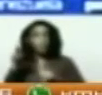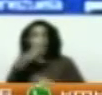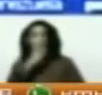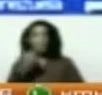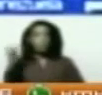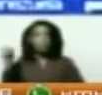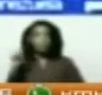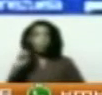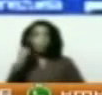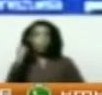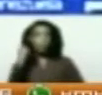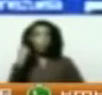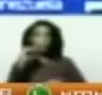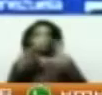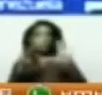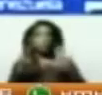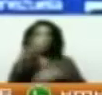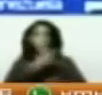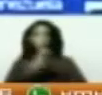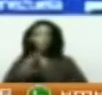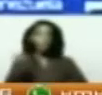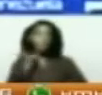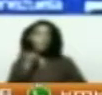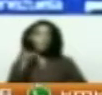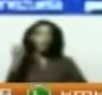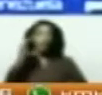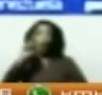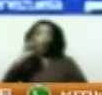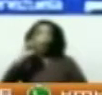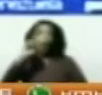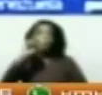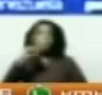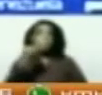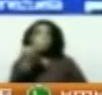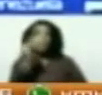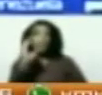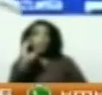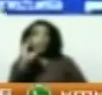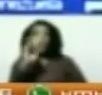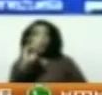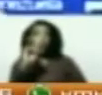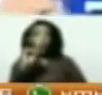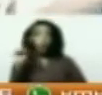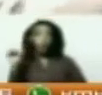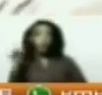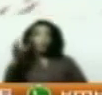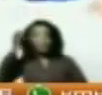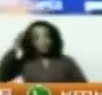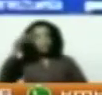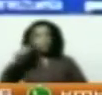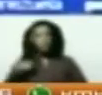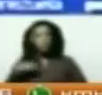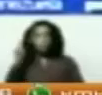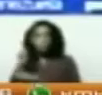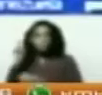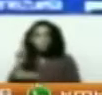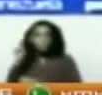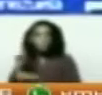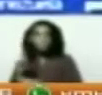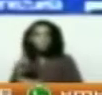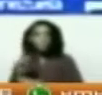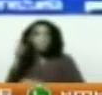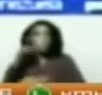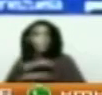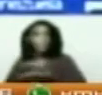venezuela él omicron yo he pedido informe fastidio todos los días a la ministra cabrera